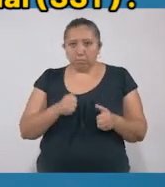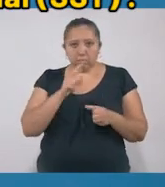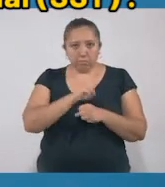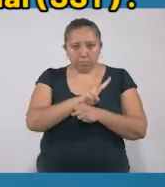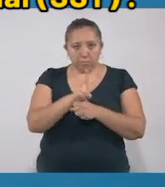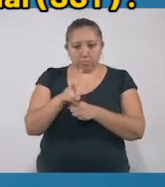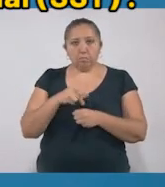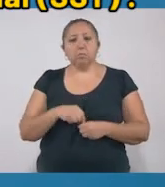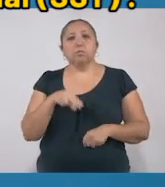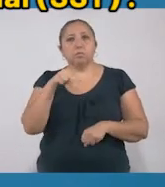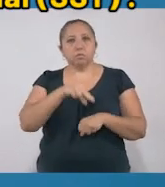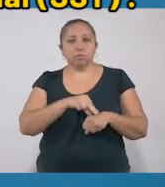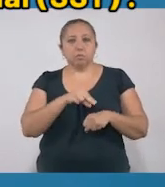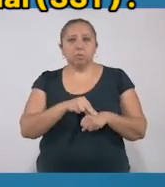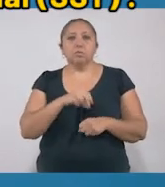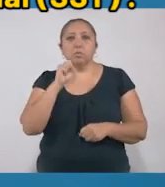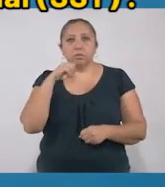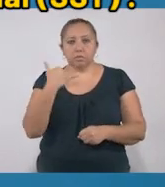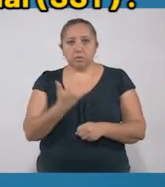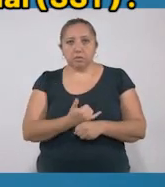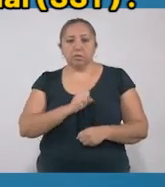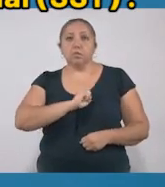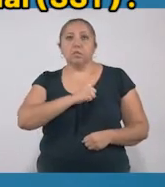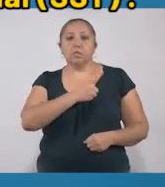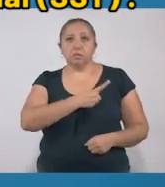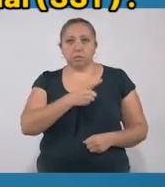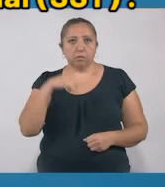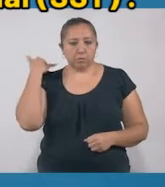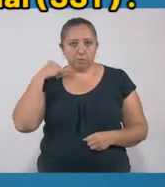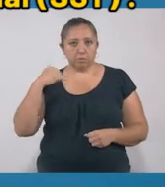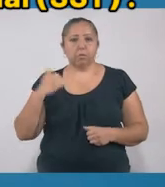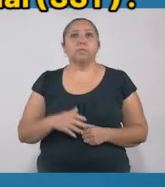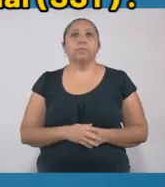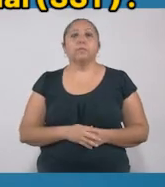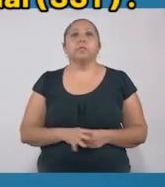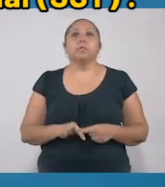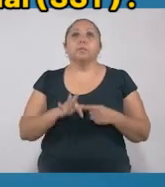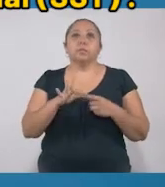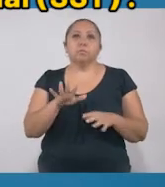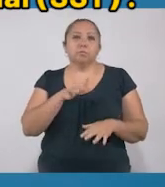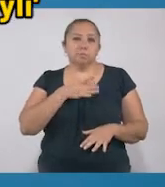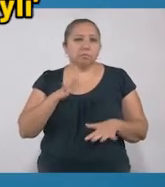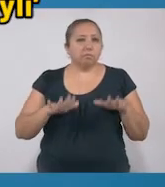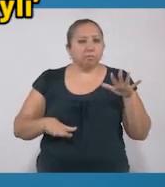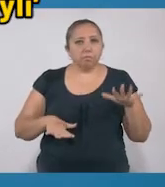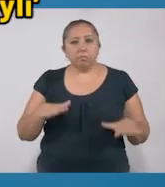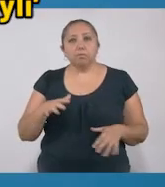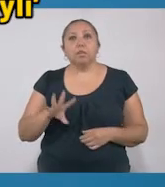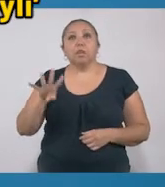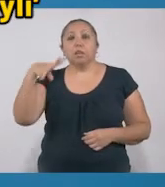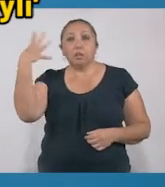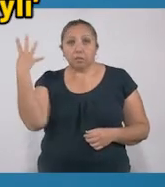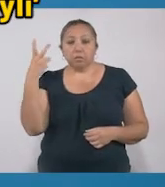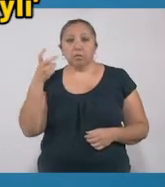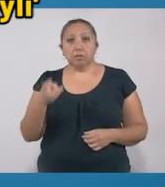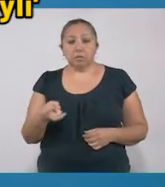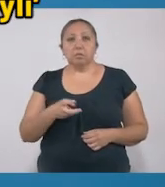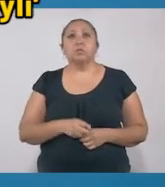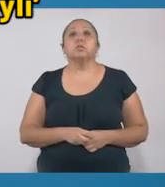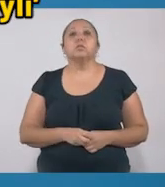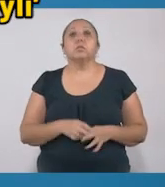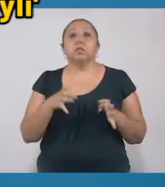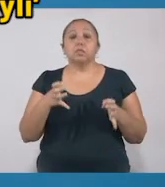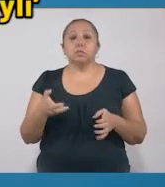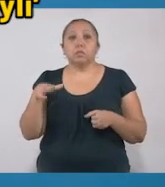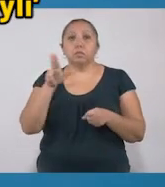monitoreados constantemente por personal médico de la Secretaría de Salud de Yucatán y presentan síntomas leves. 14 de estos casos confirmados